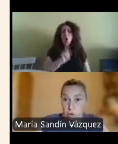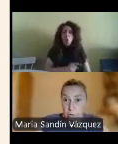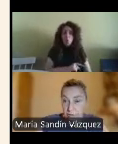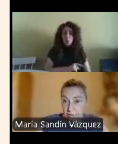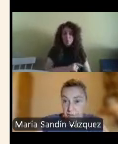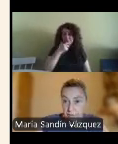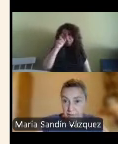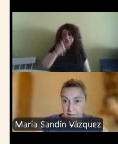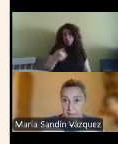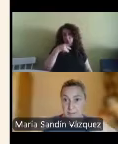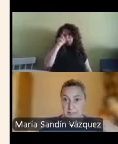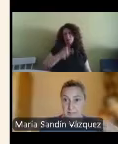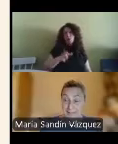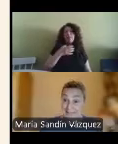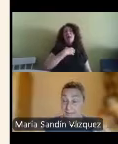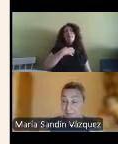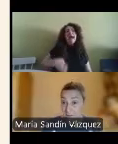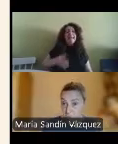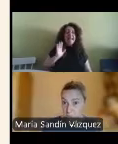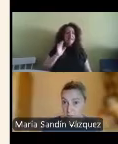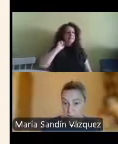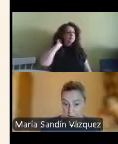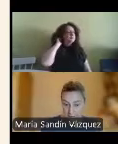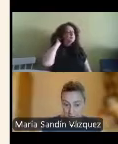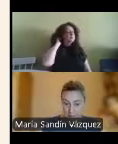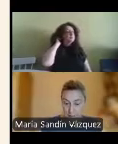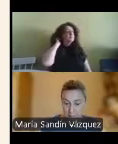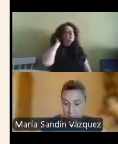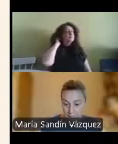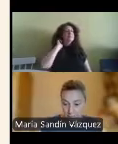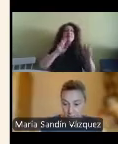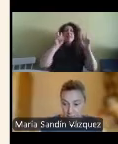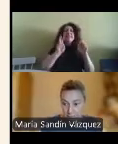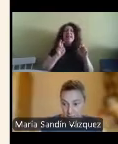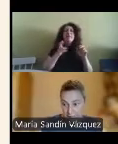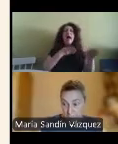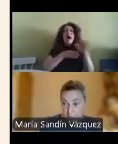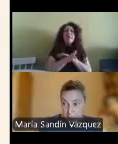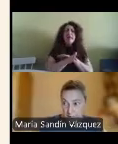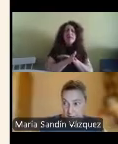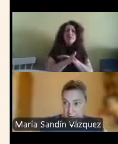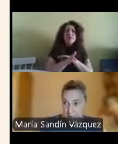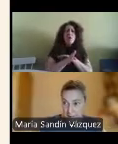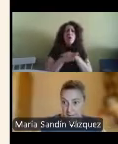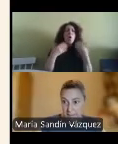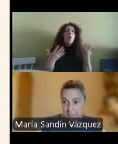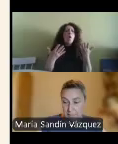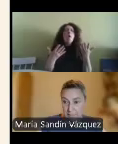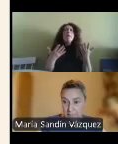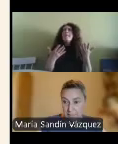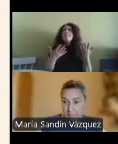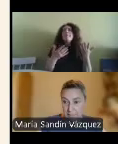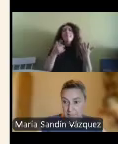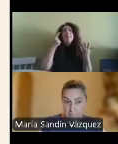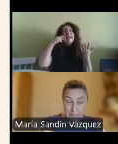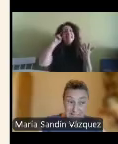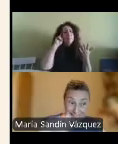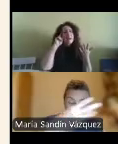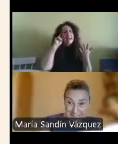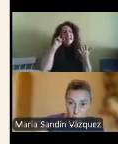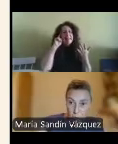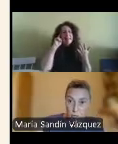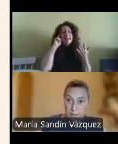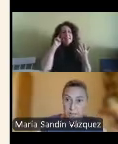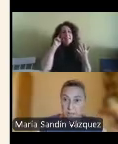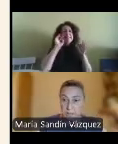Y luego no conocen el tema del acceso y de las experiencias